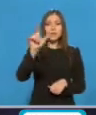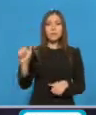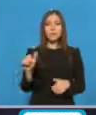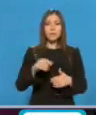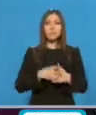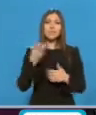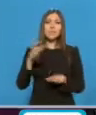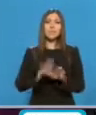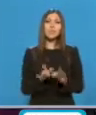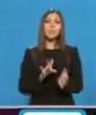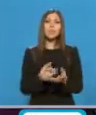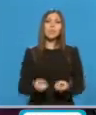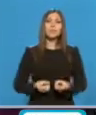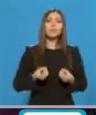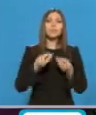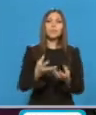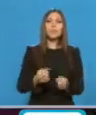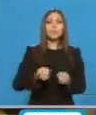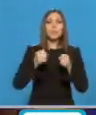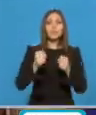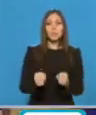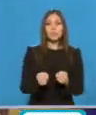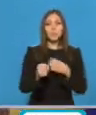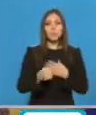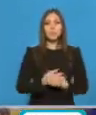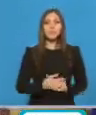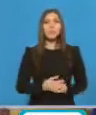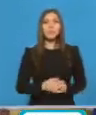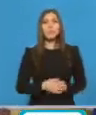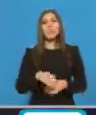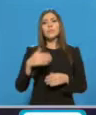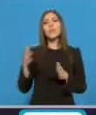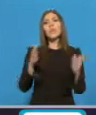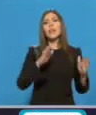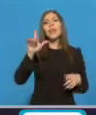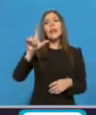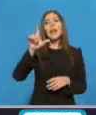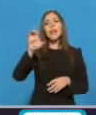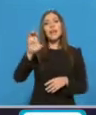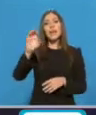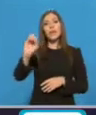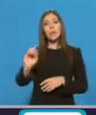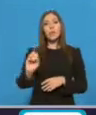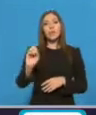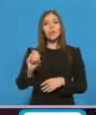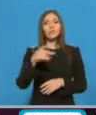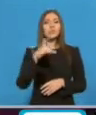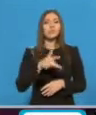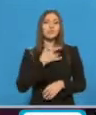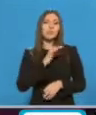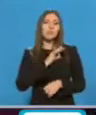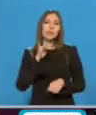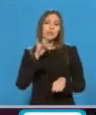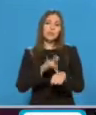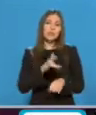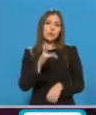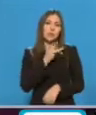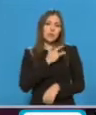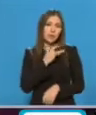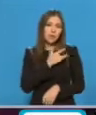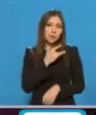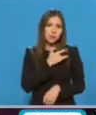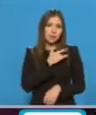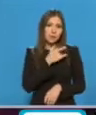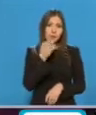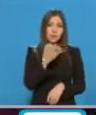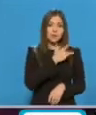soporte. Exactamente, sentirte bien afianzado. Leo, el corazón. ¿Sí? El corazón